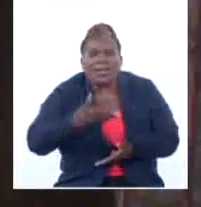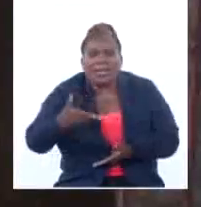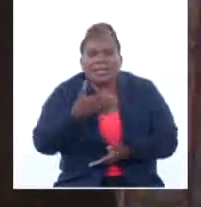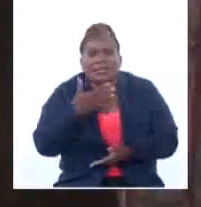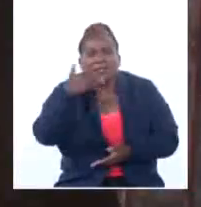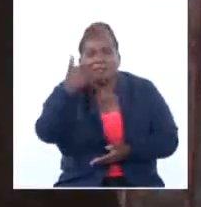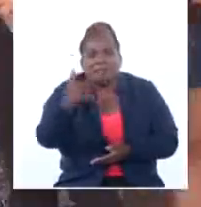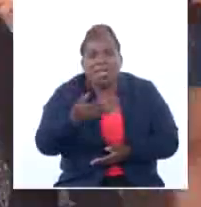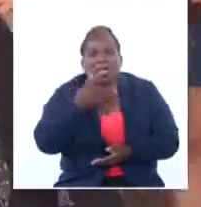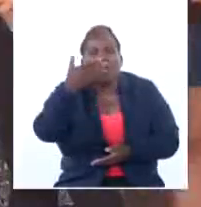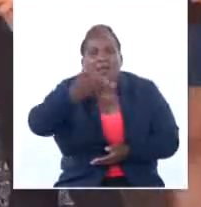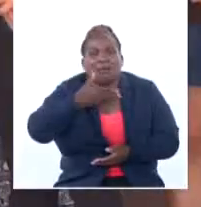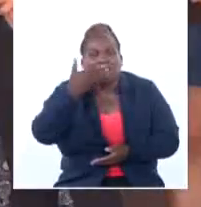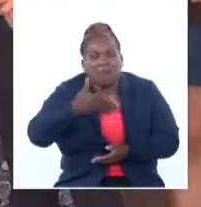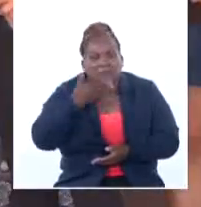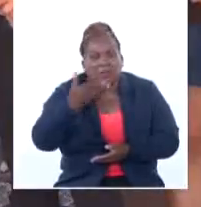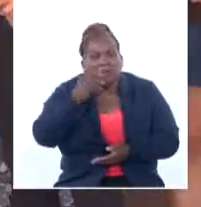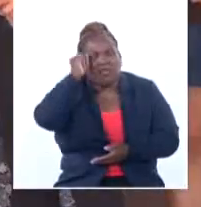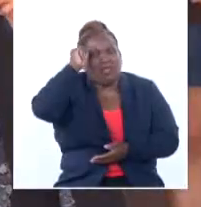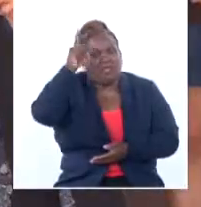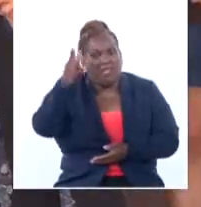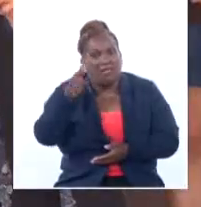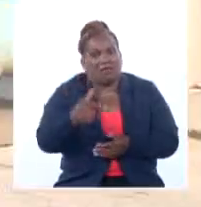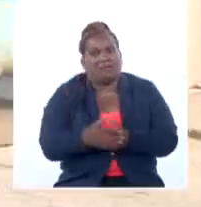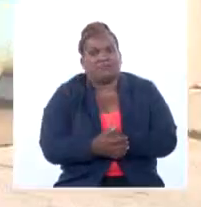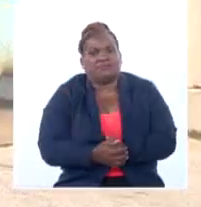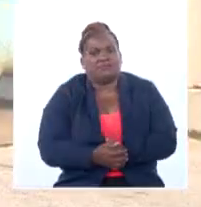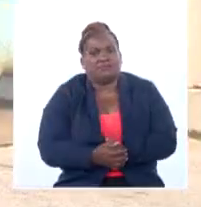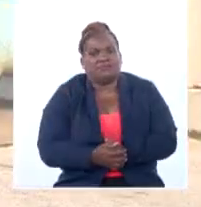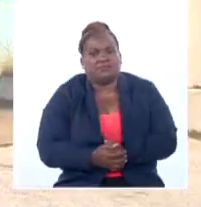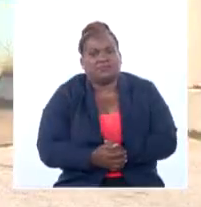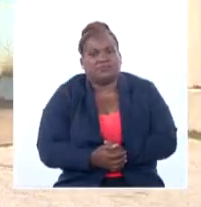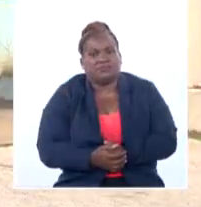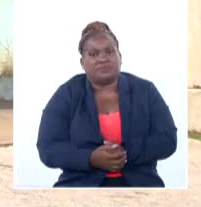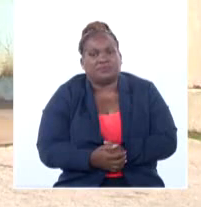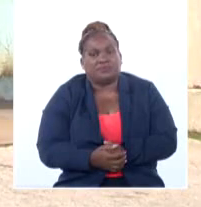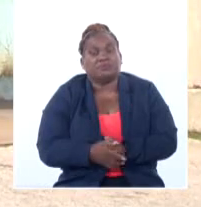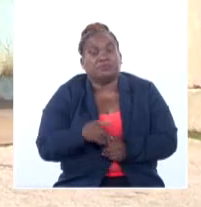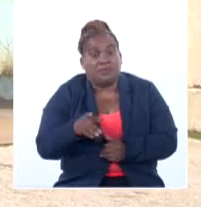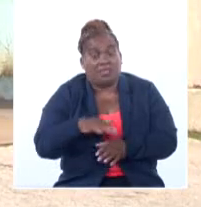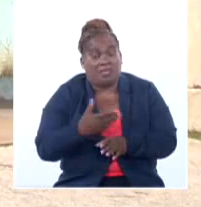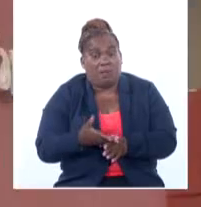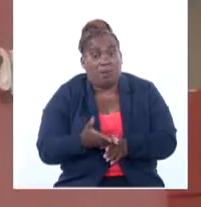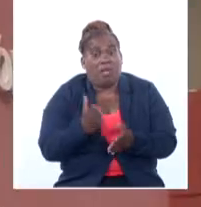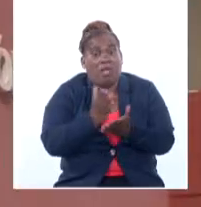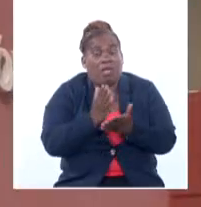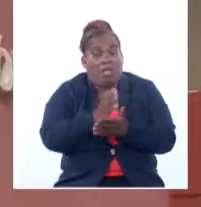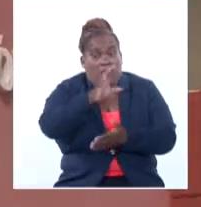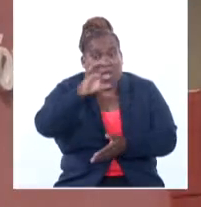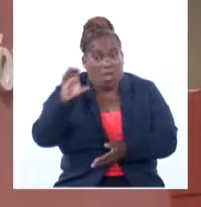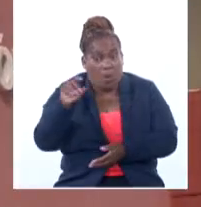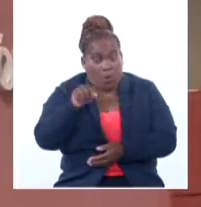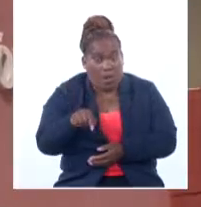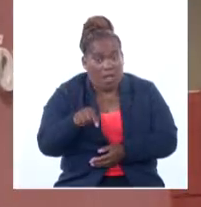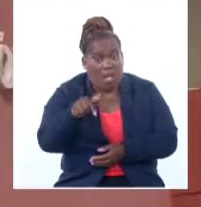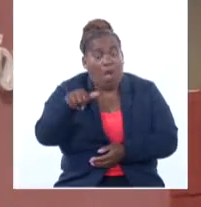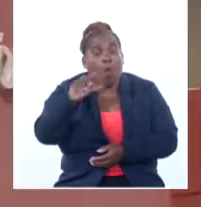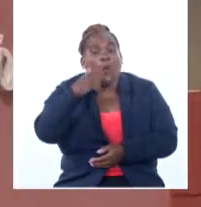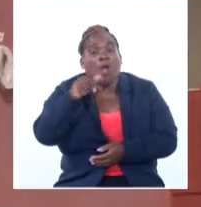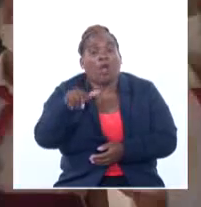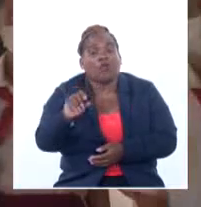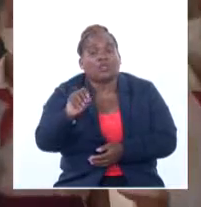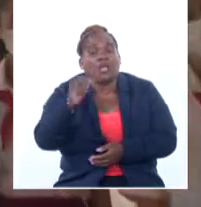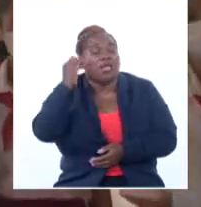sus ideas ante los futuros diputados al Parlamento cubano. Hasta el complejo educacional Juan José Fornet Piña llegaron